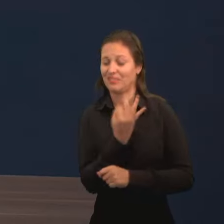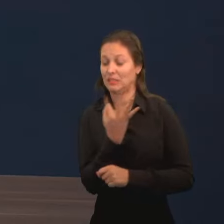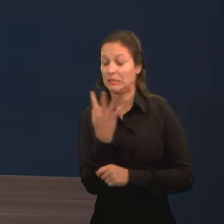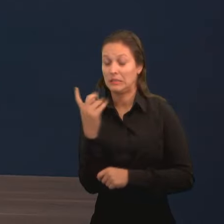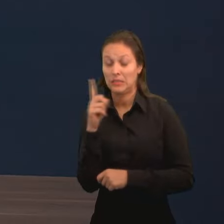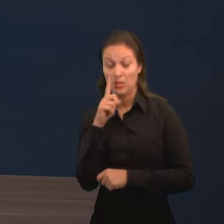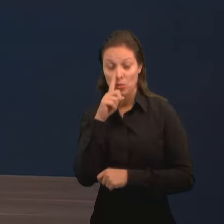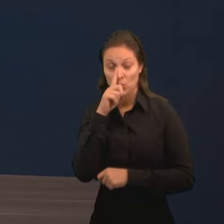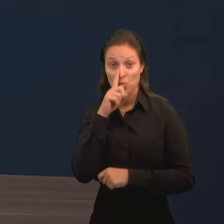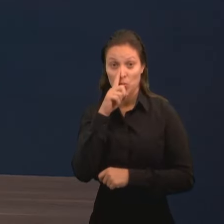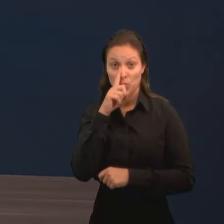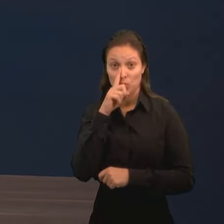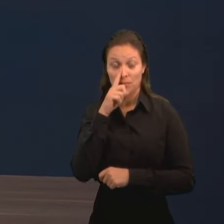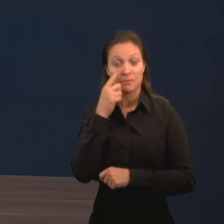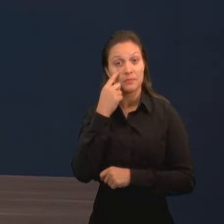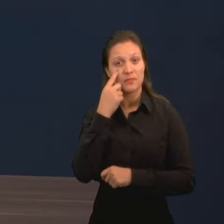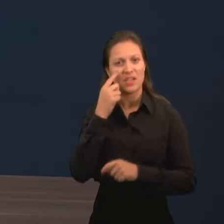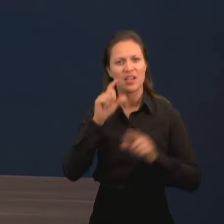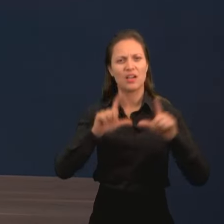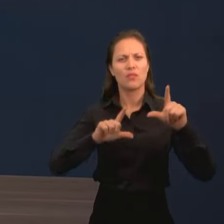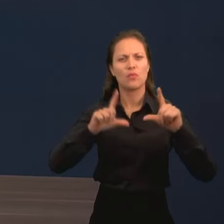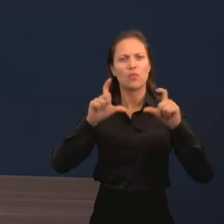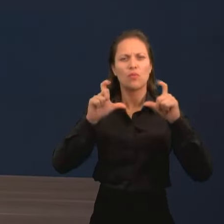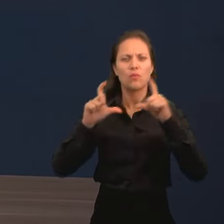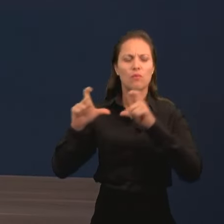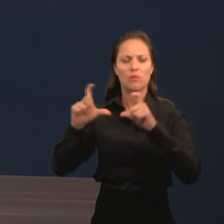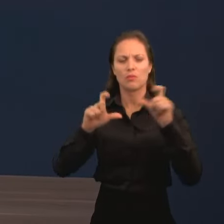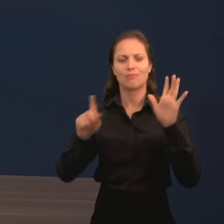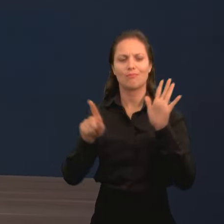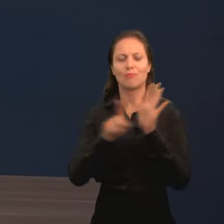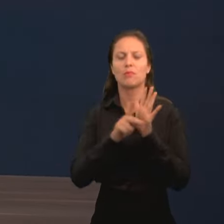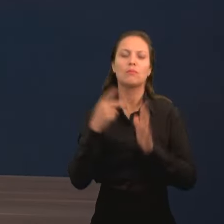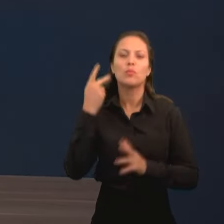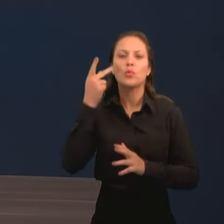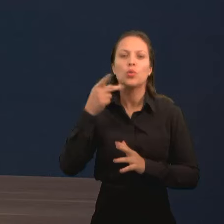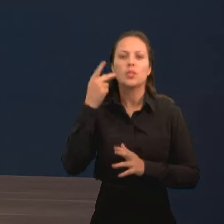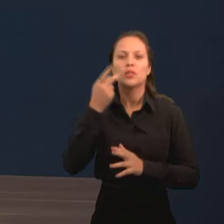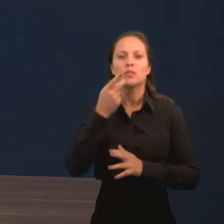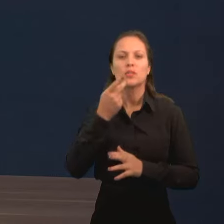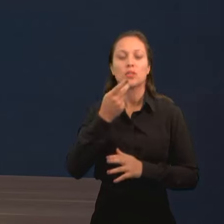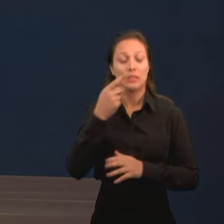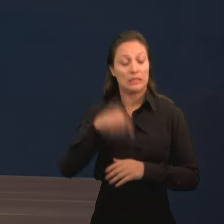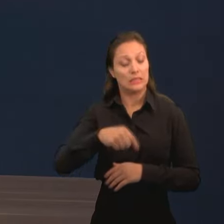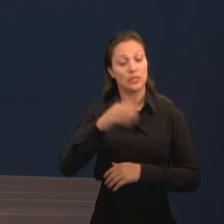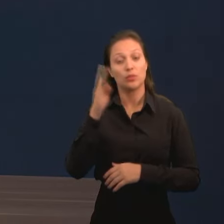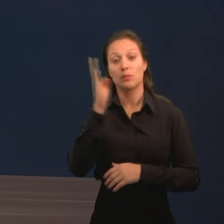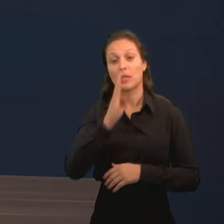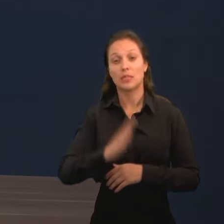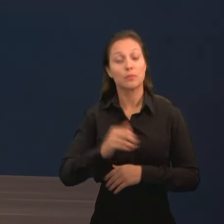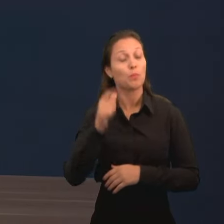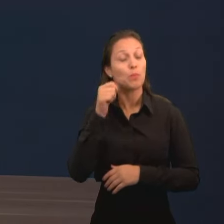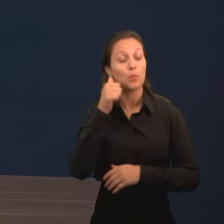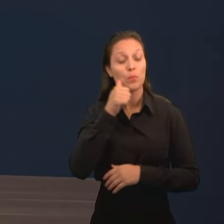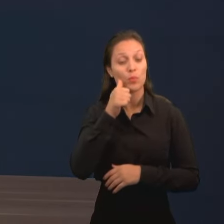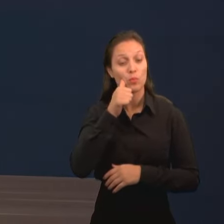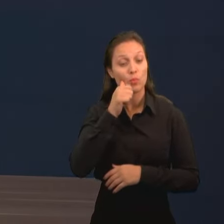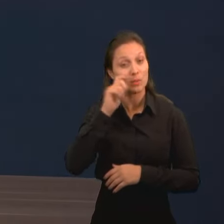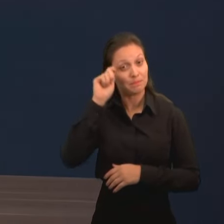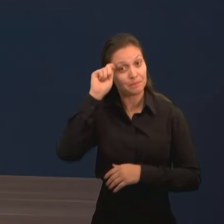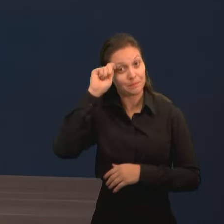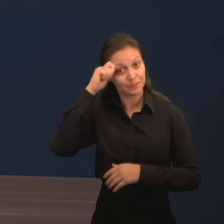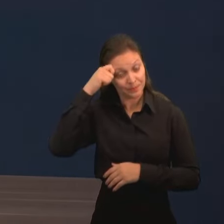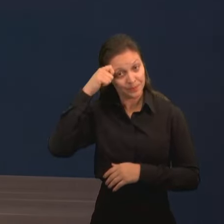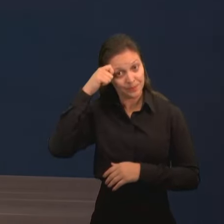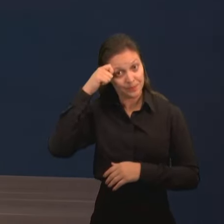perversos que presentan la fotografía del poder político de Brasil, de las mujeres negras, fuera